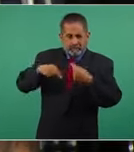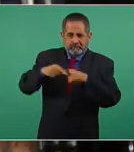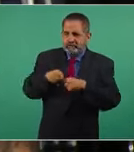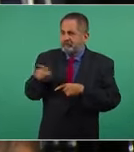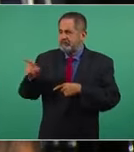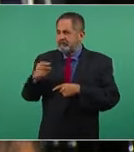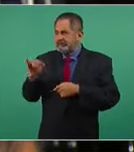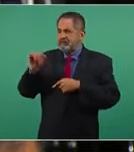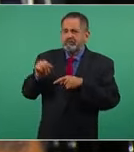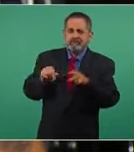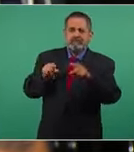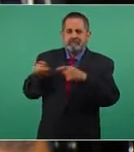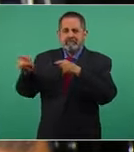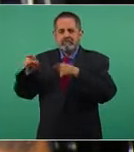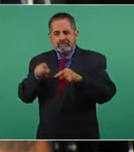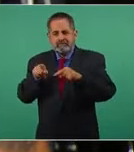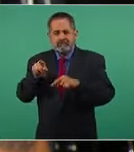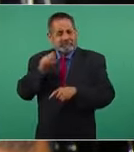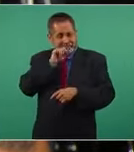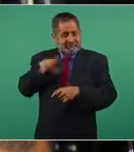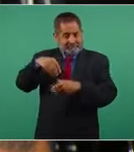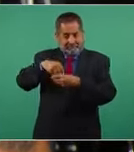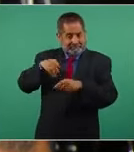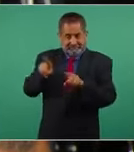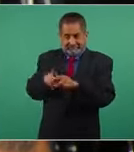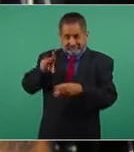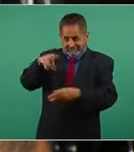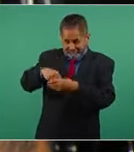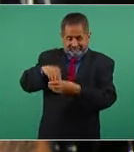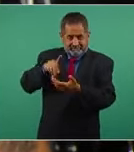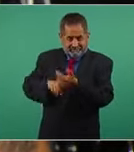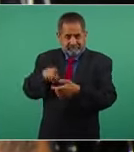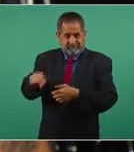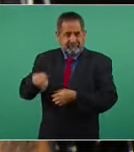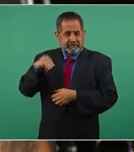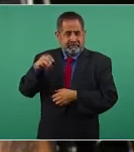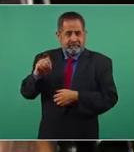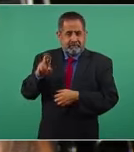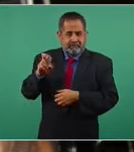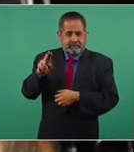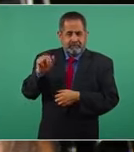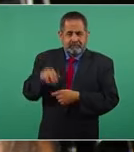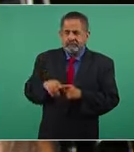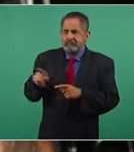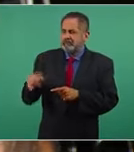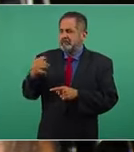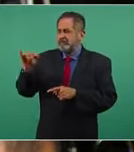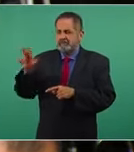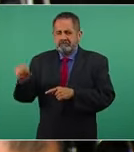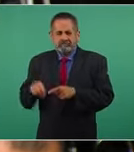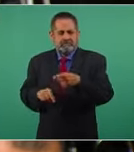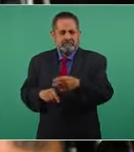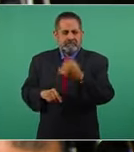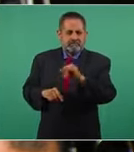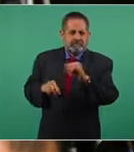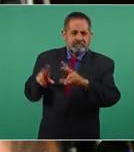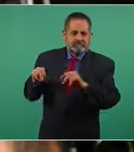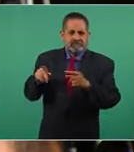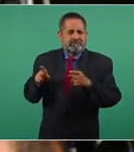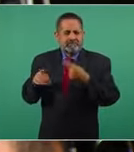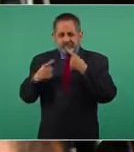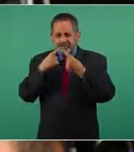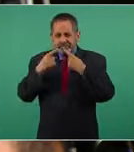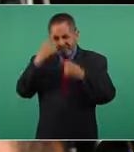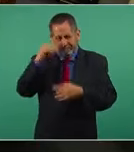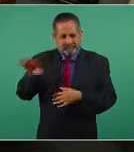descalificación entre integrantes del partido y el hecho de que se desconocieron encuestas y resultados en la definición de